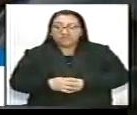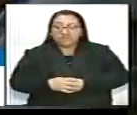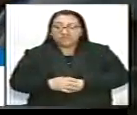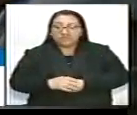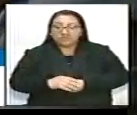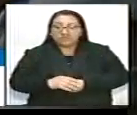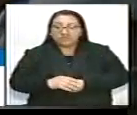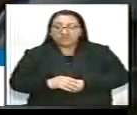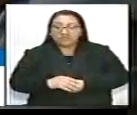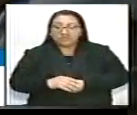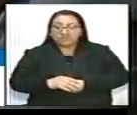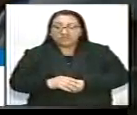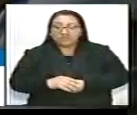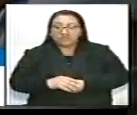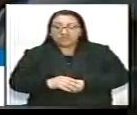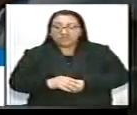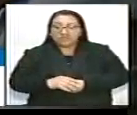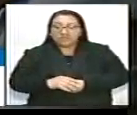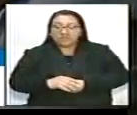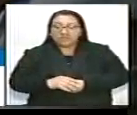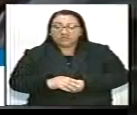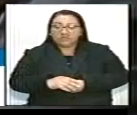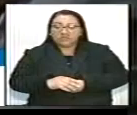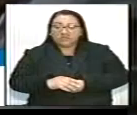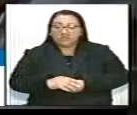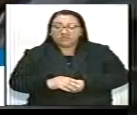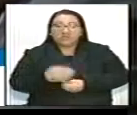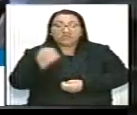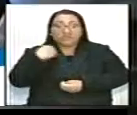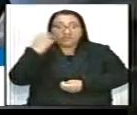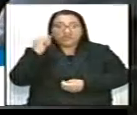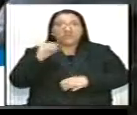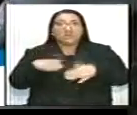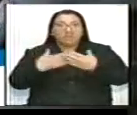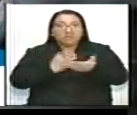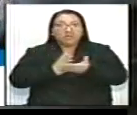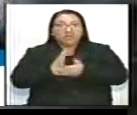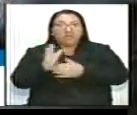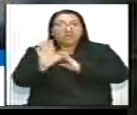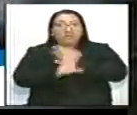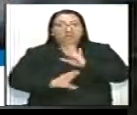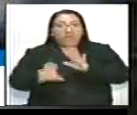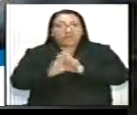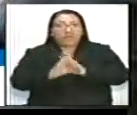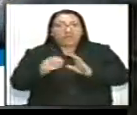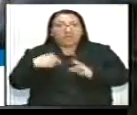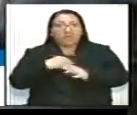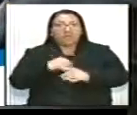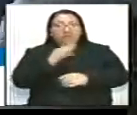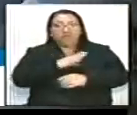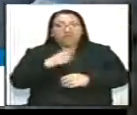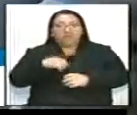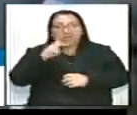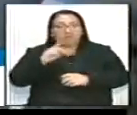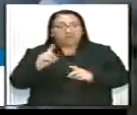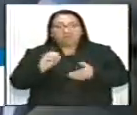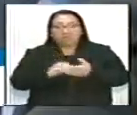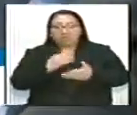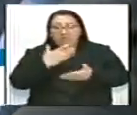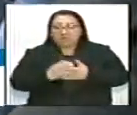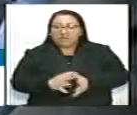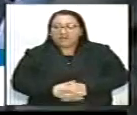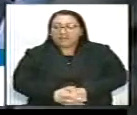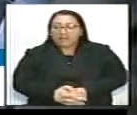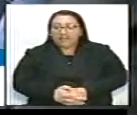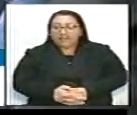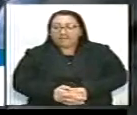tener no solamente la iniciativa, sino resultados que vayan orientados a proteger a nuestro Estado, que es lo que nos corresponde. Muchas gracias.